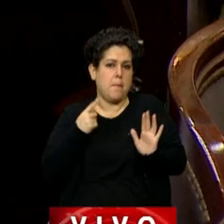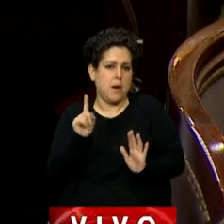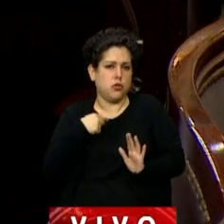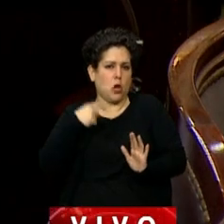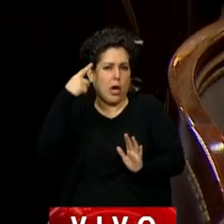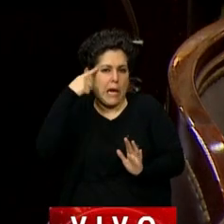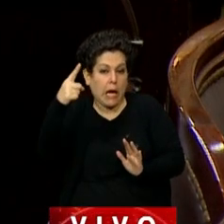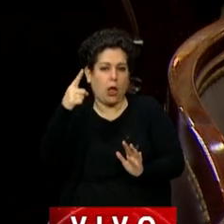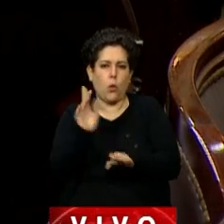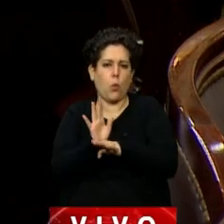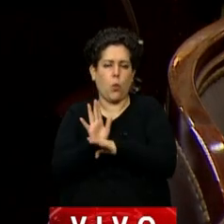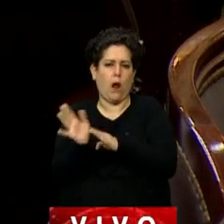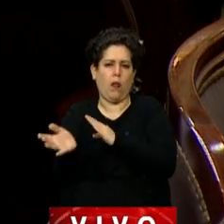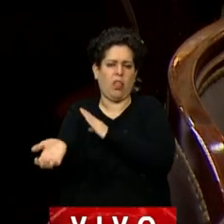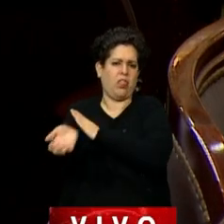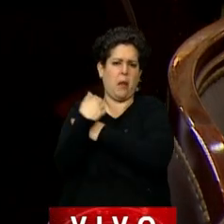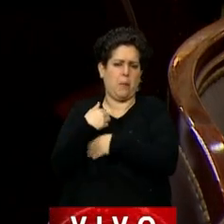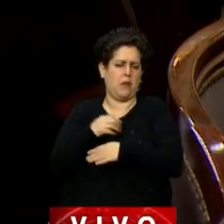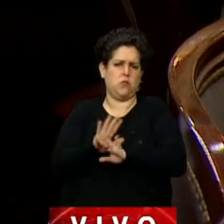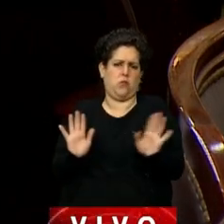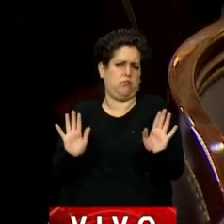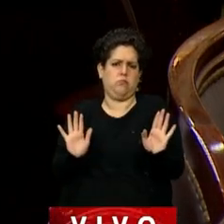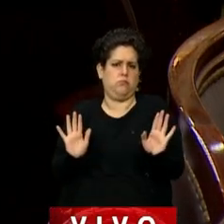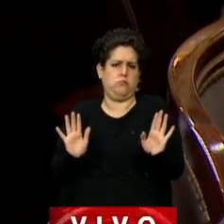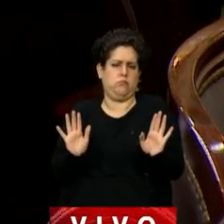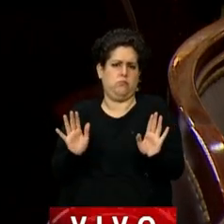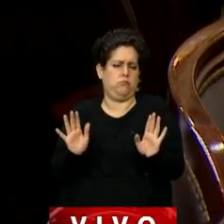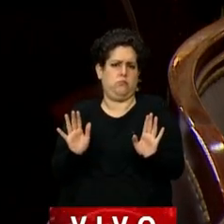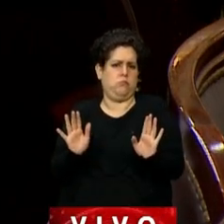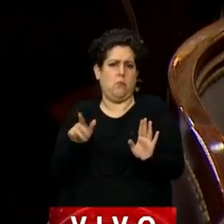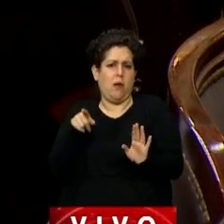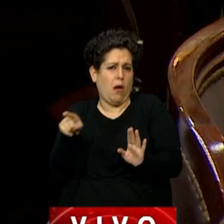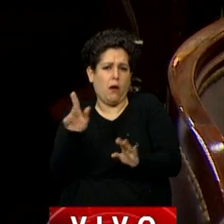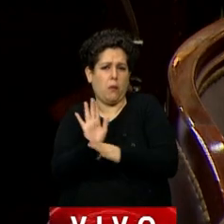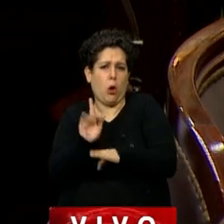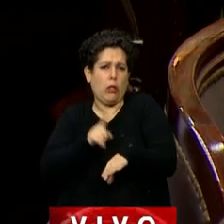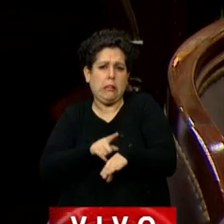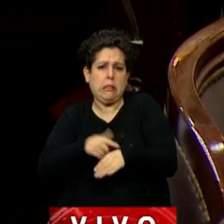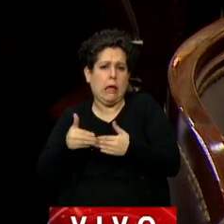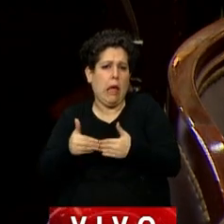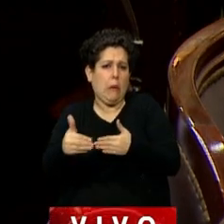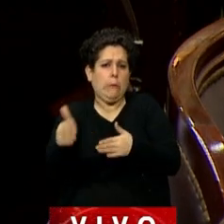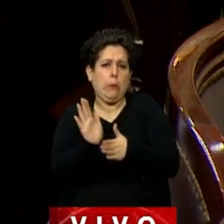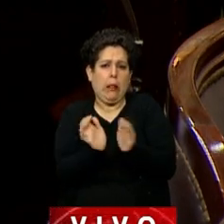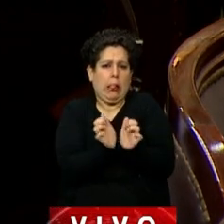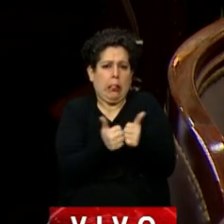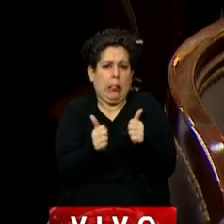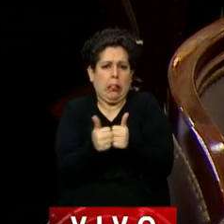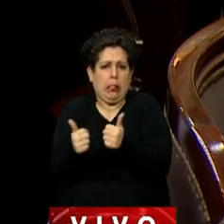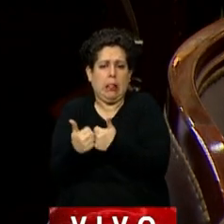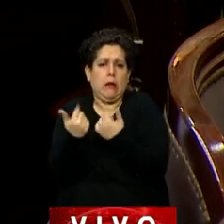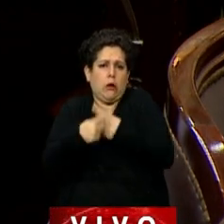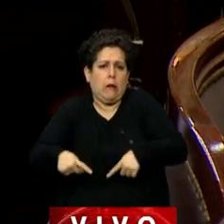de un desprecio institucional mayúsculo que aspira a que el tiempo oculte este conjunto